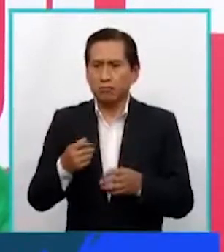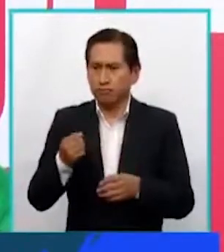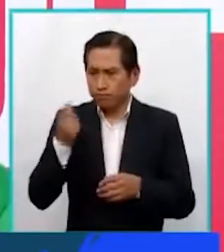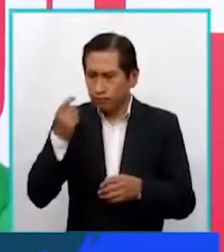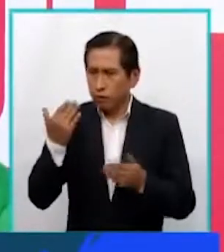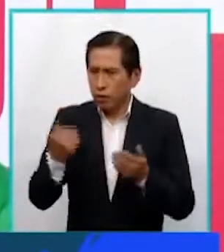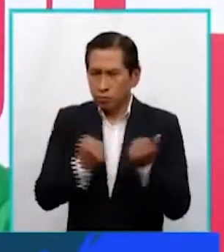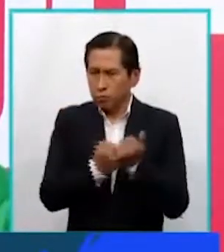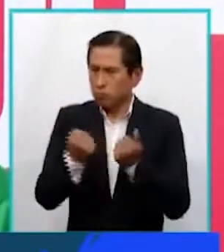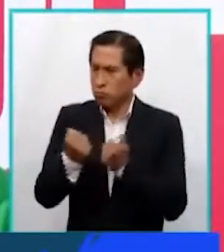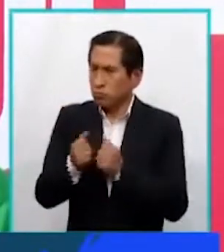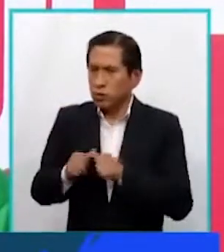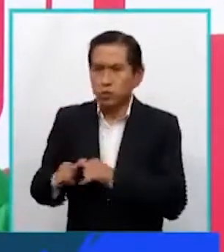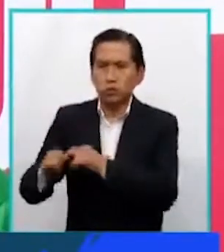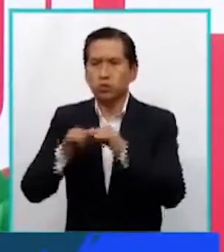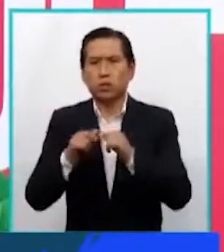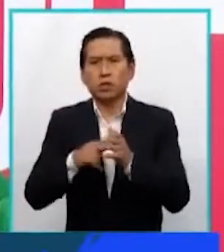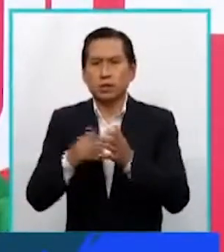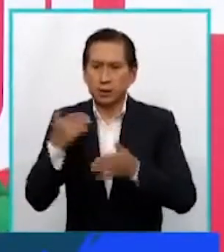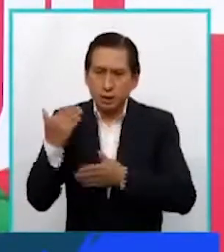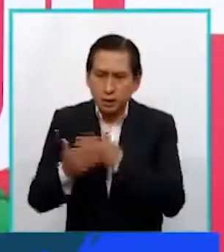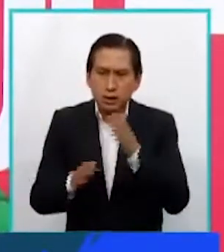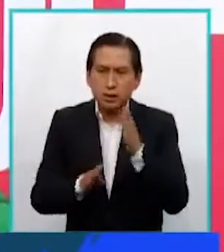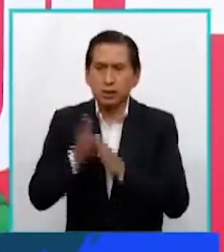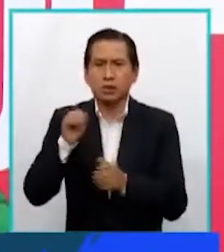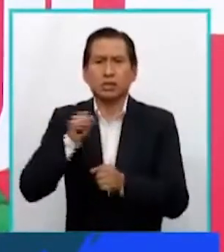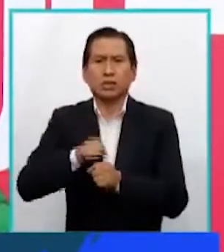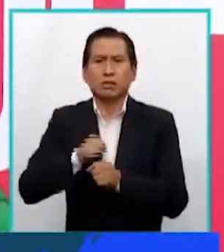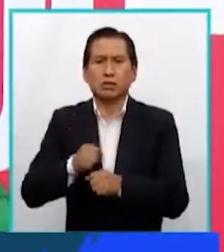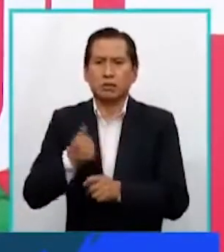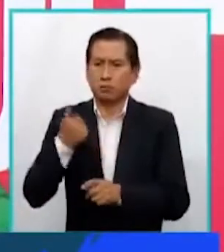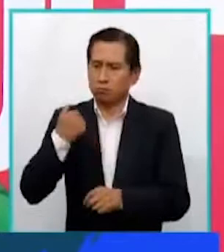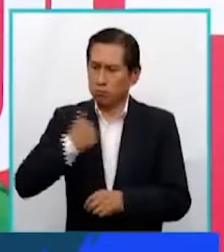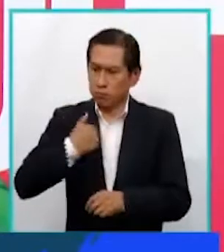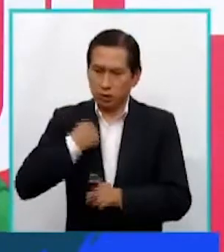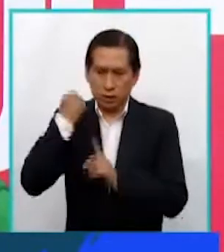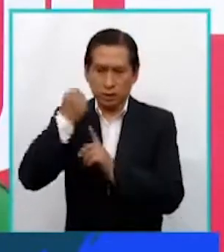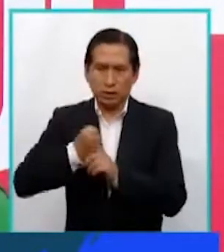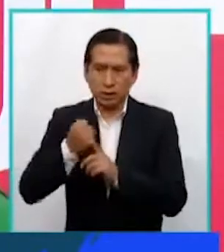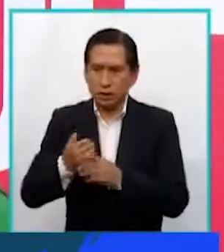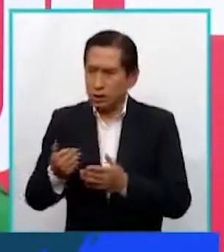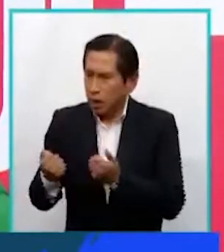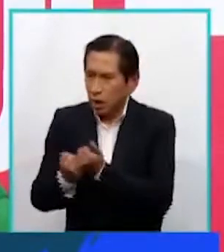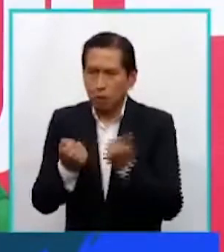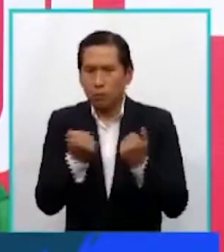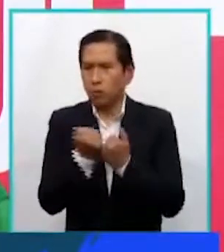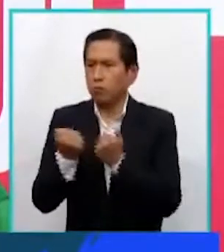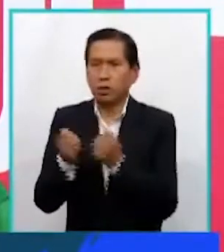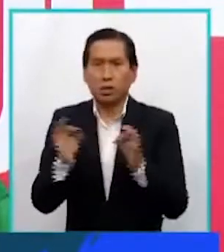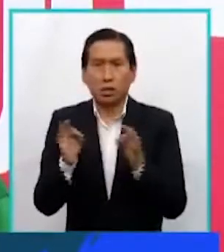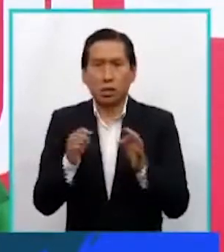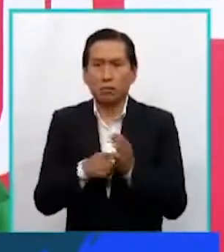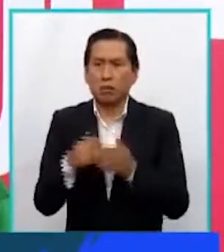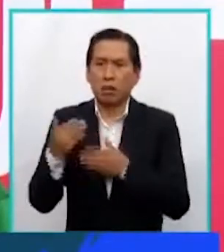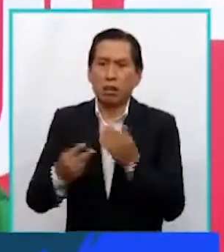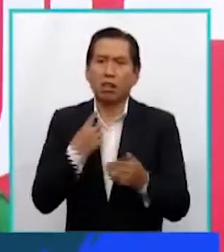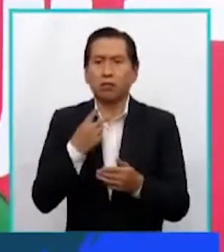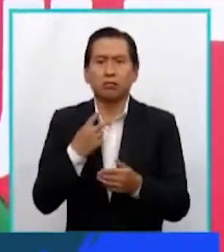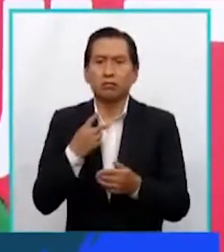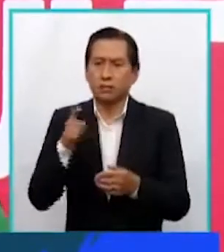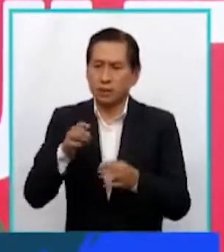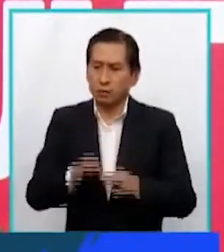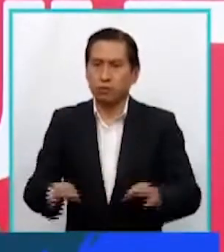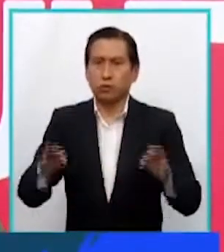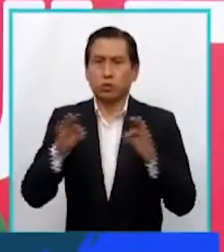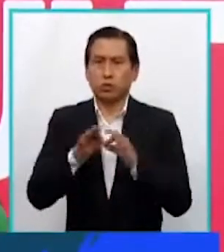estamos apoyando para con la gestión, nuestra autogestión artística, pues no vamos a avanzar mucho. Es por eso que creo que los pasos que